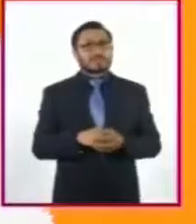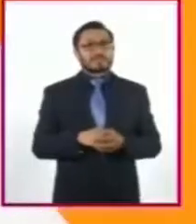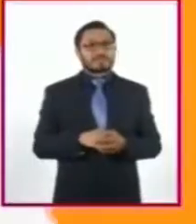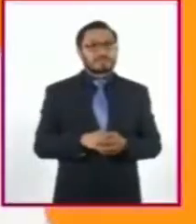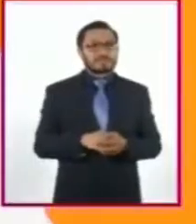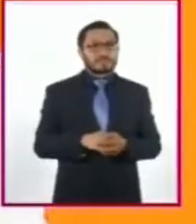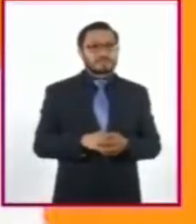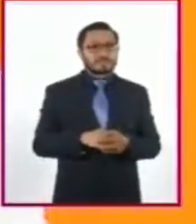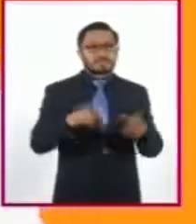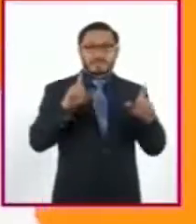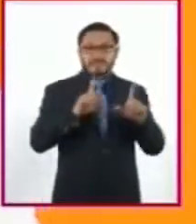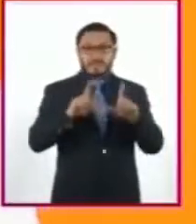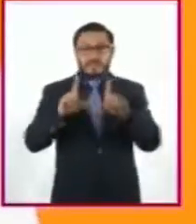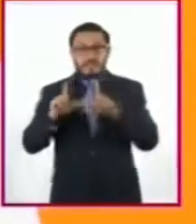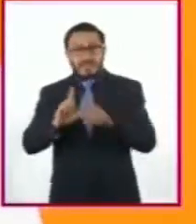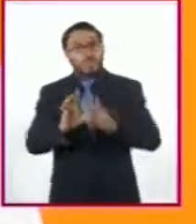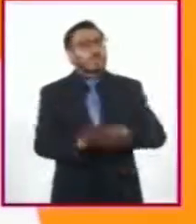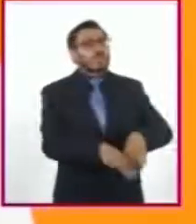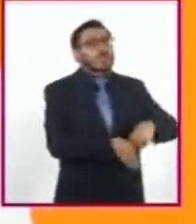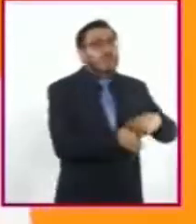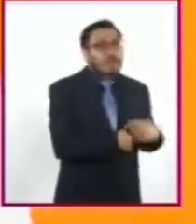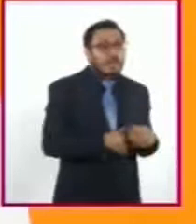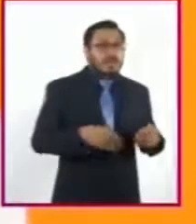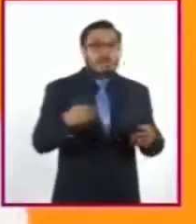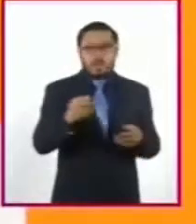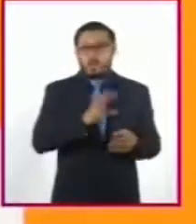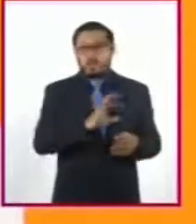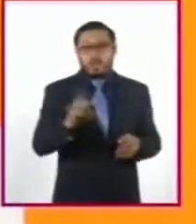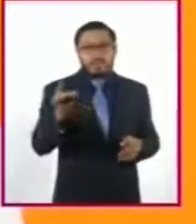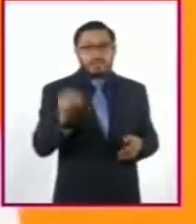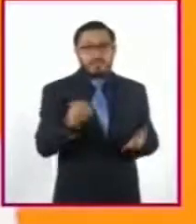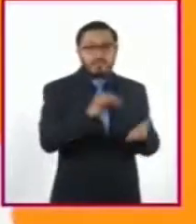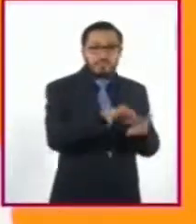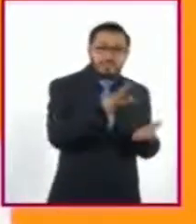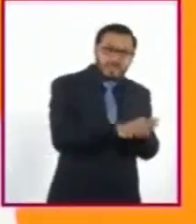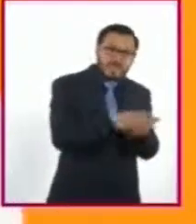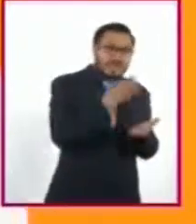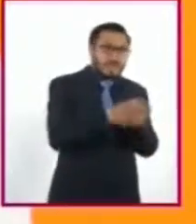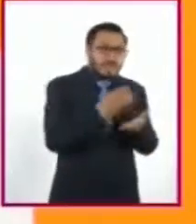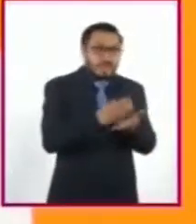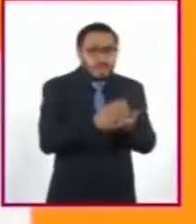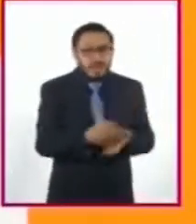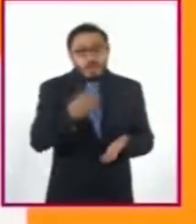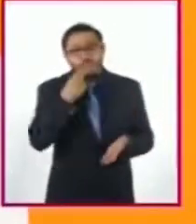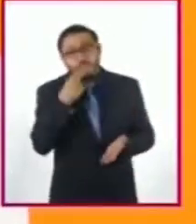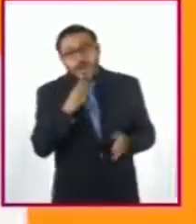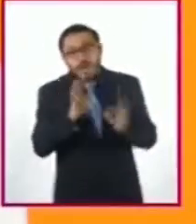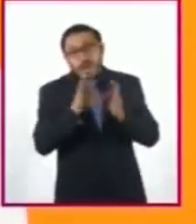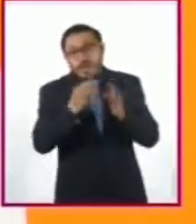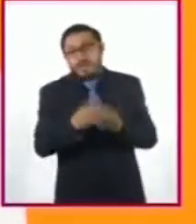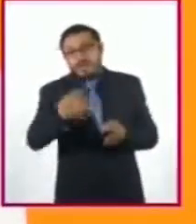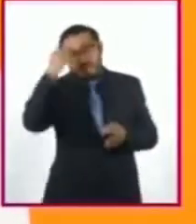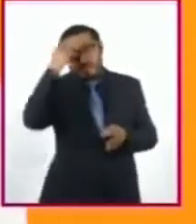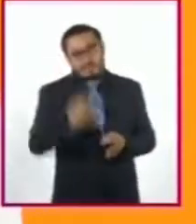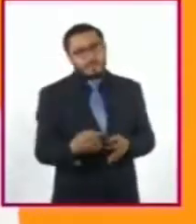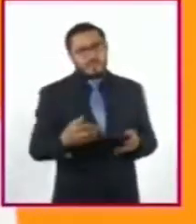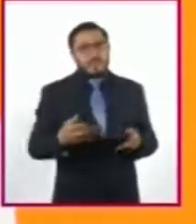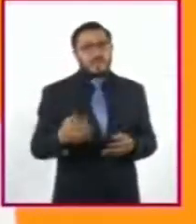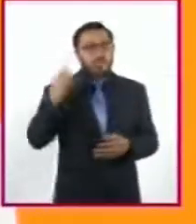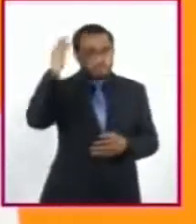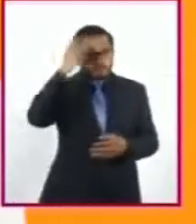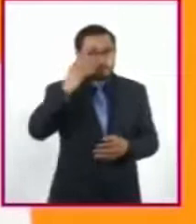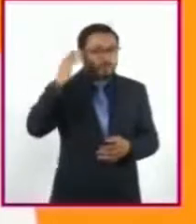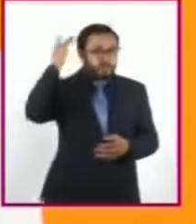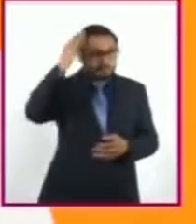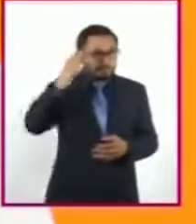Guarden sus tarjetas. Pueden pegarlas en su cuaderno. Utilicen esta estrategia para hacer un análisis